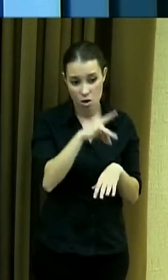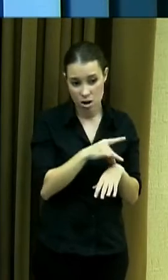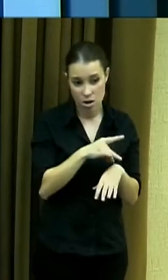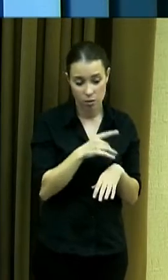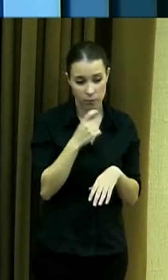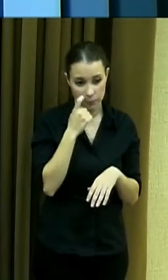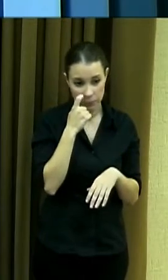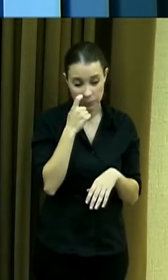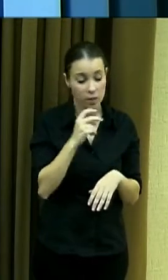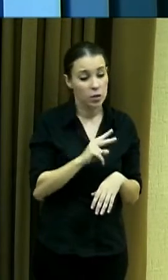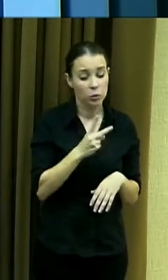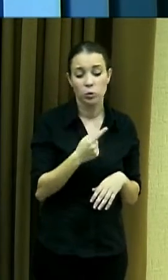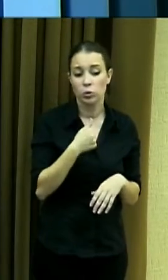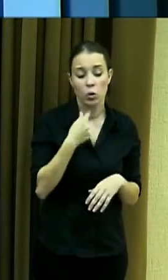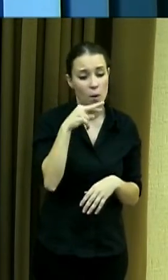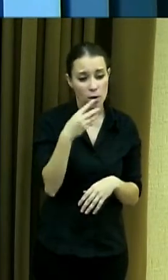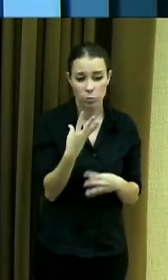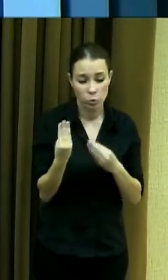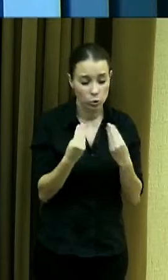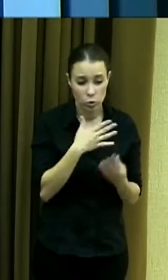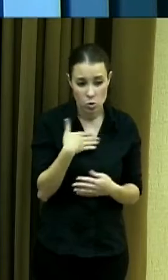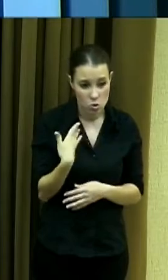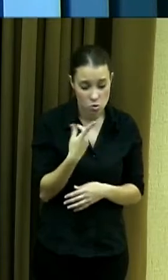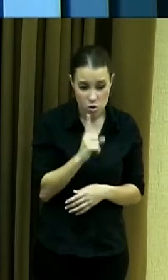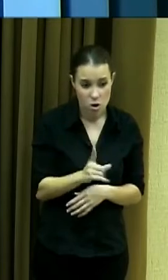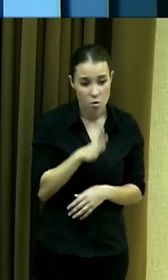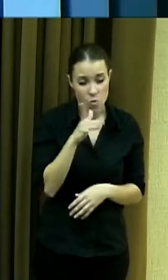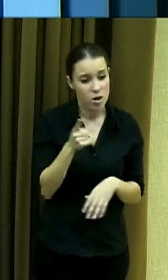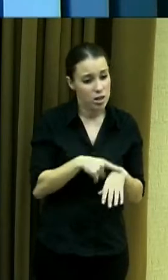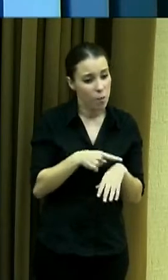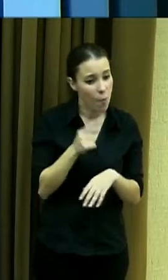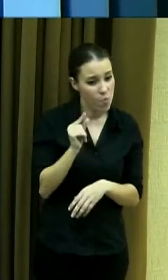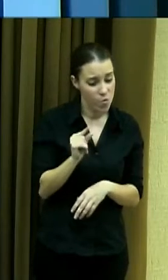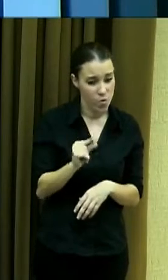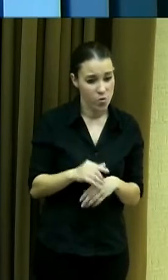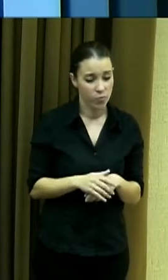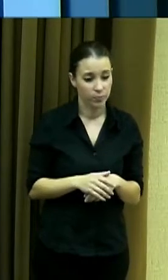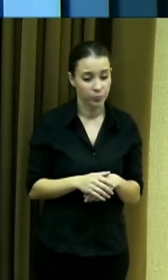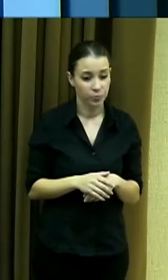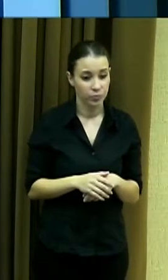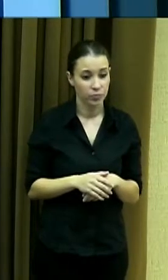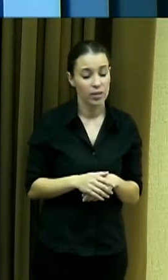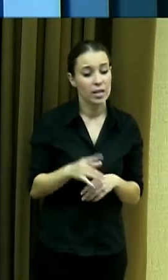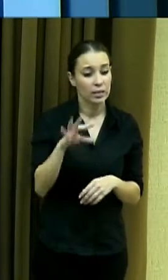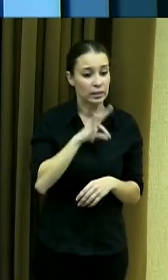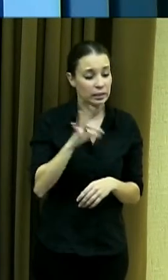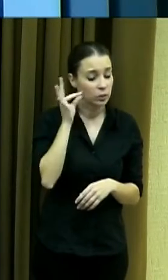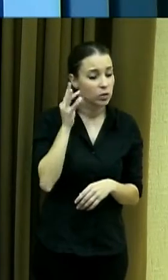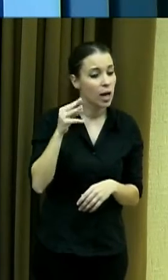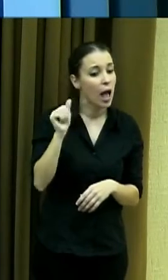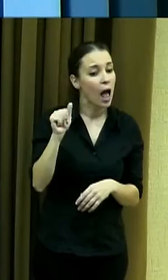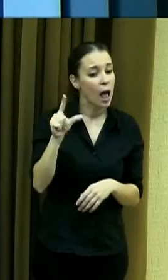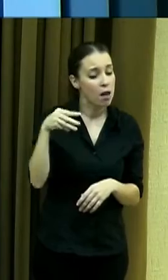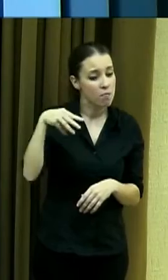mucho porque andan un poco apurados del tiempo, a María Ángeles Almena. María Ángeles la conozco